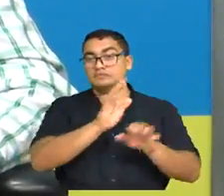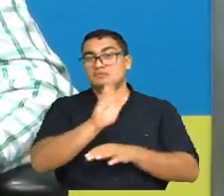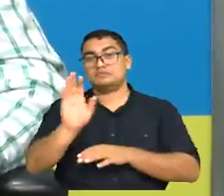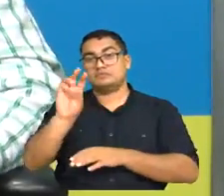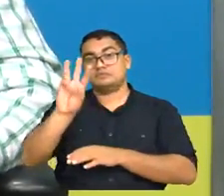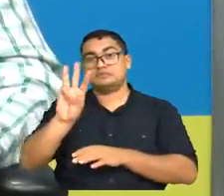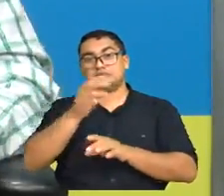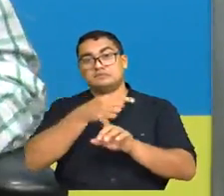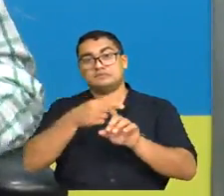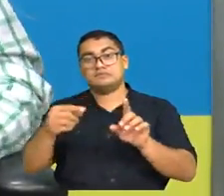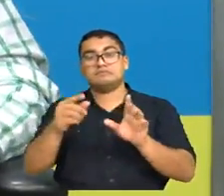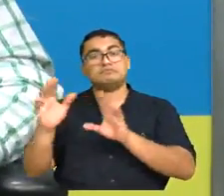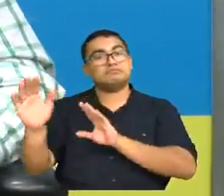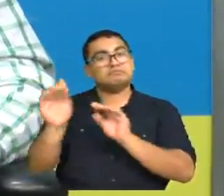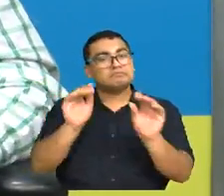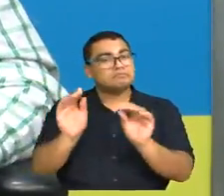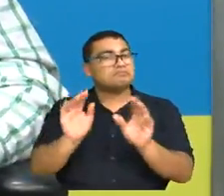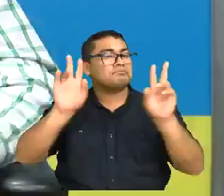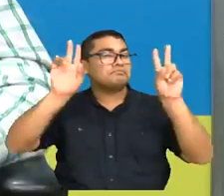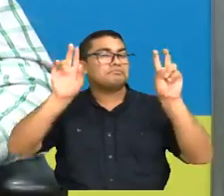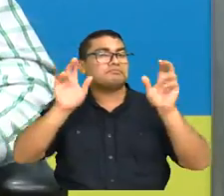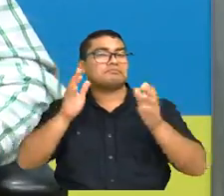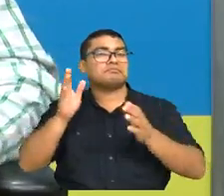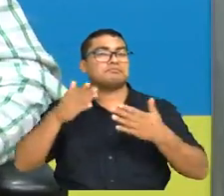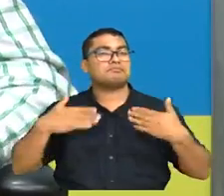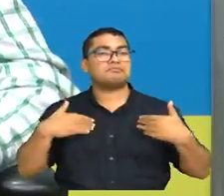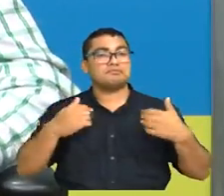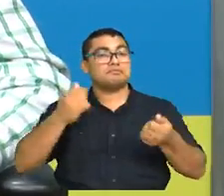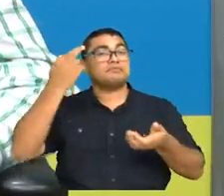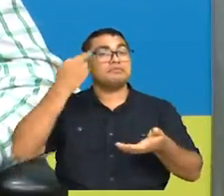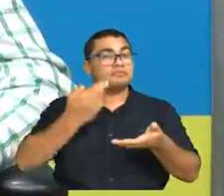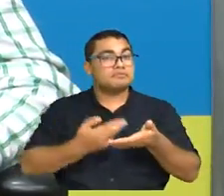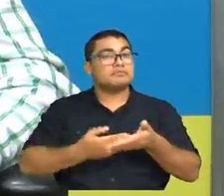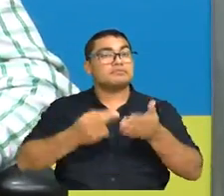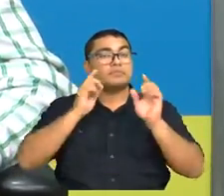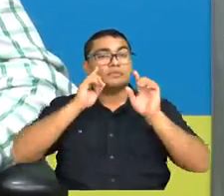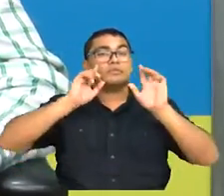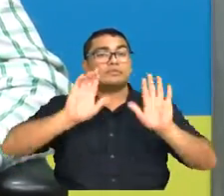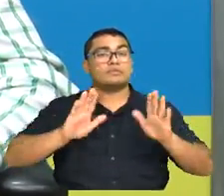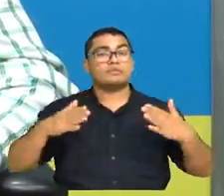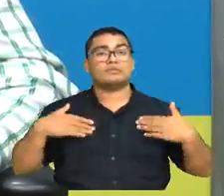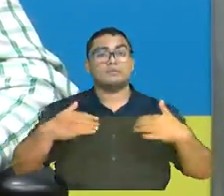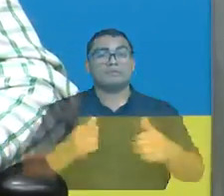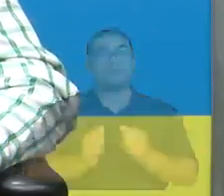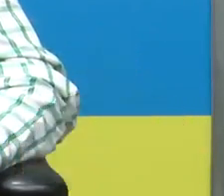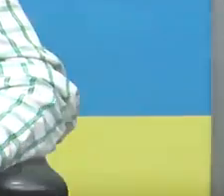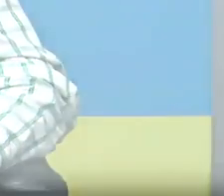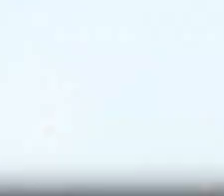permite, para seguir conversando sobre temas de salud. Recuerde que prevenir también es salud.